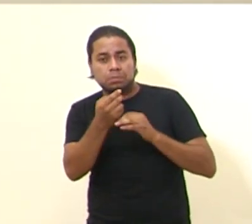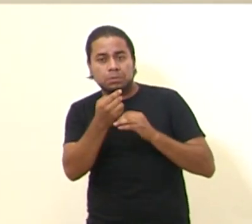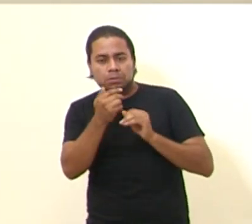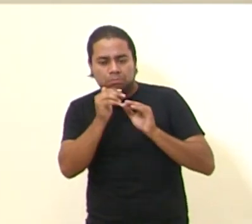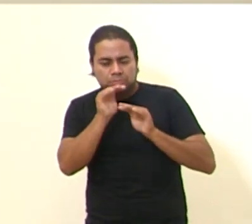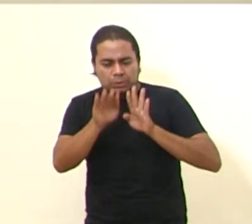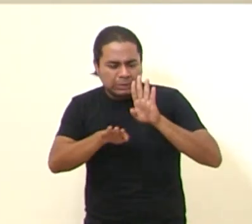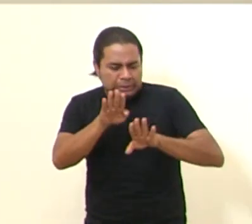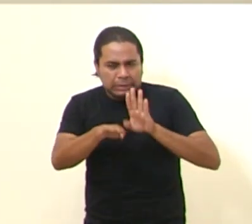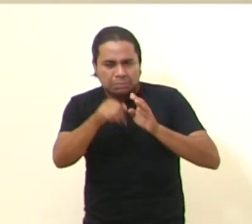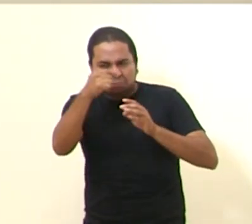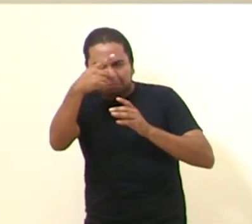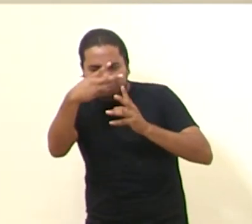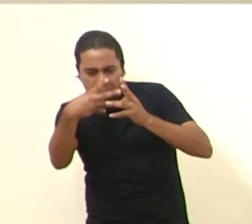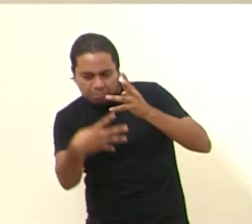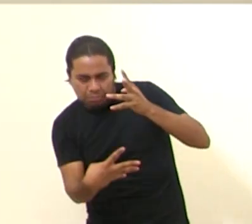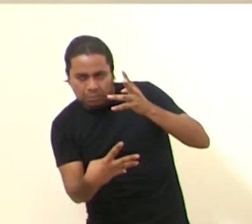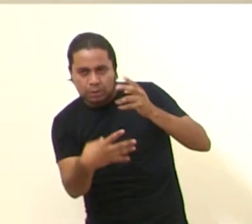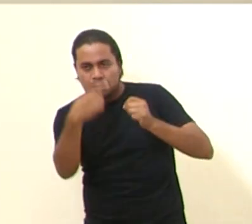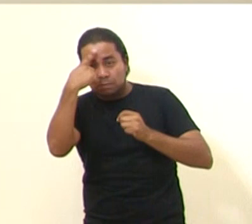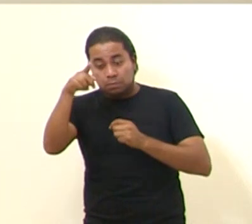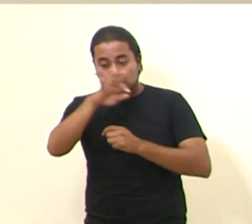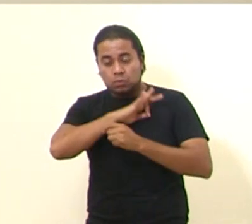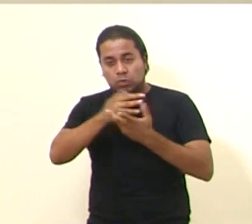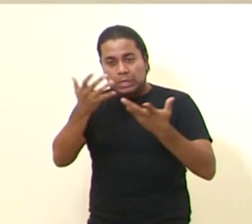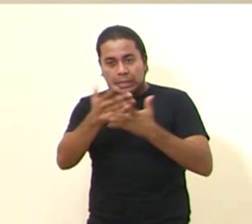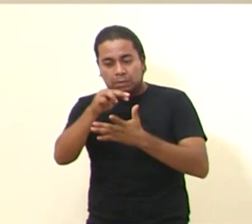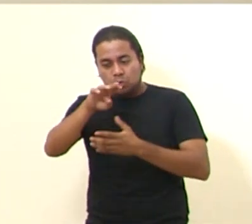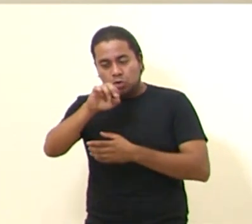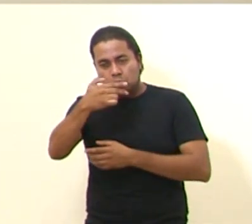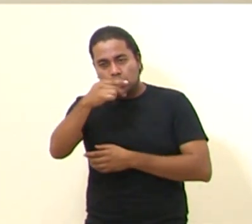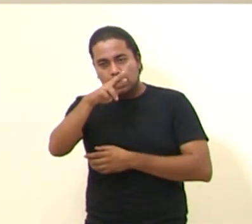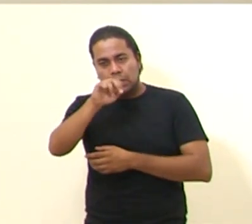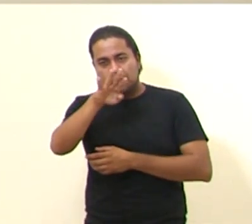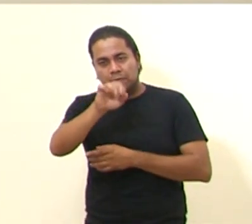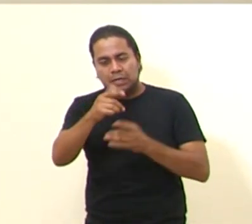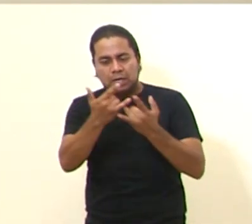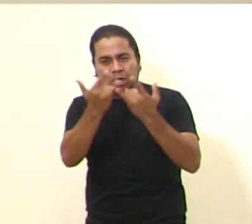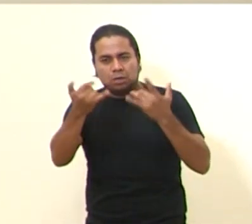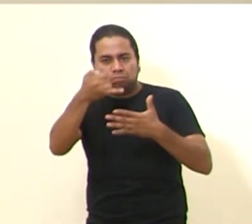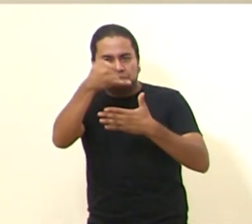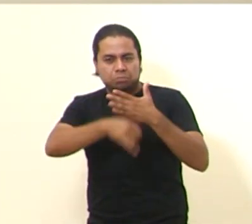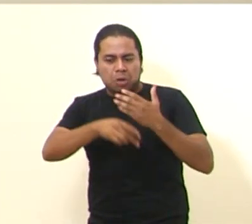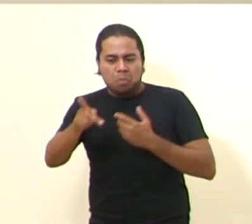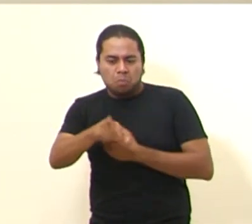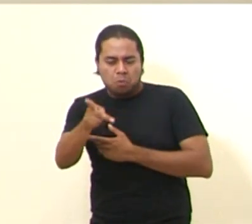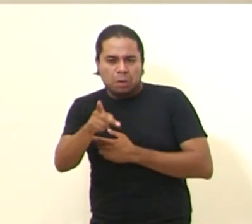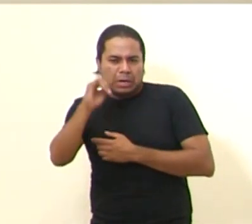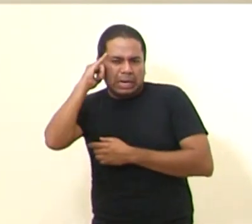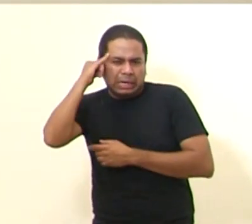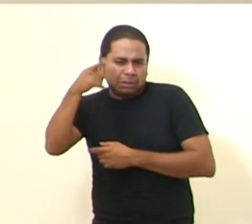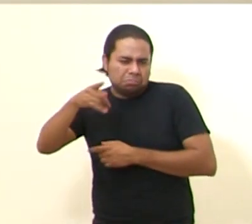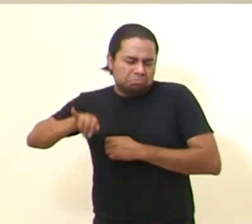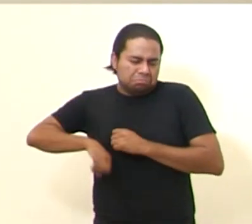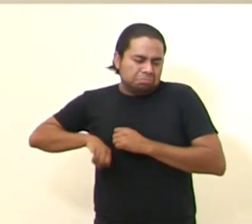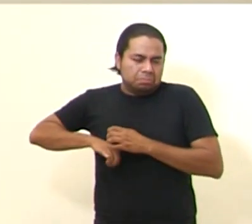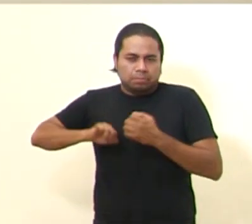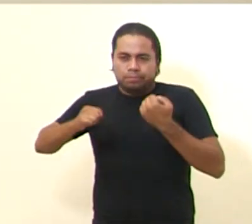sucesión de pasos para que ahora ustedes hagan una monografía del pueblo indígena que más les interese.